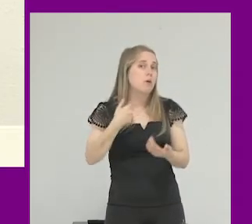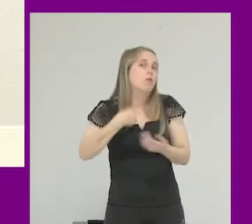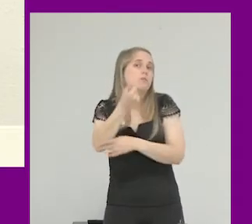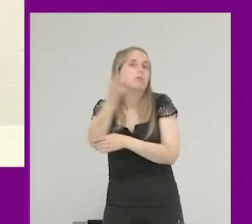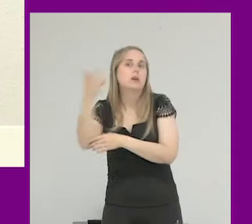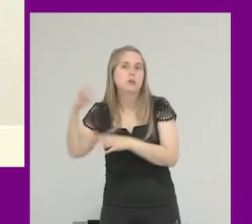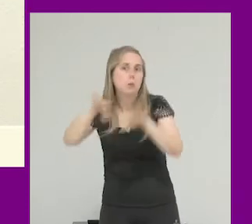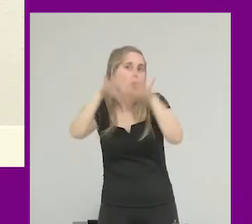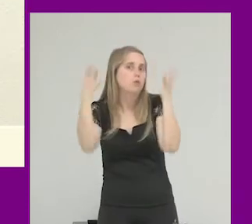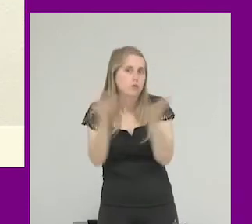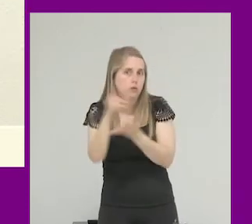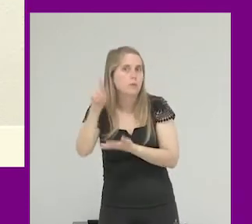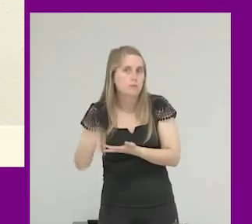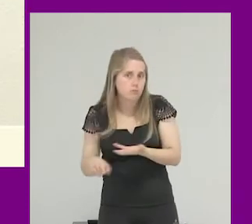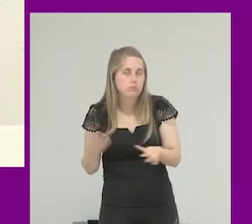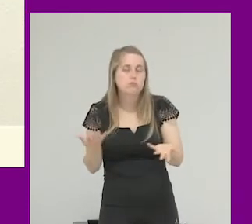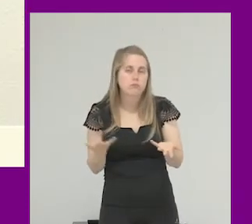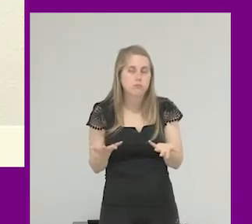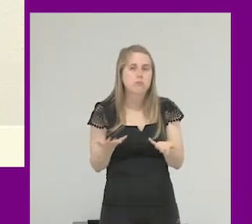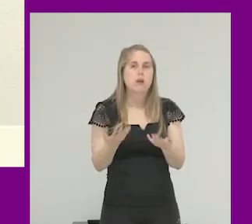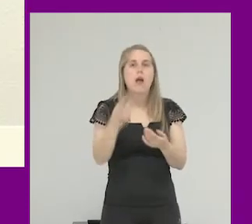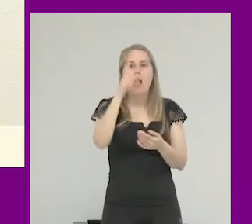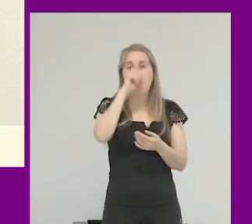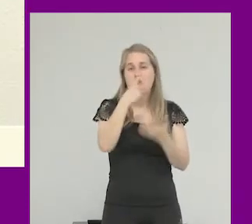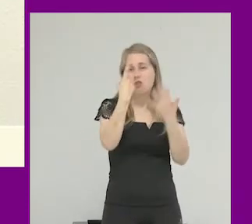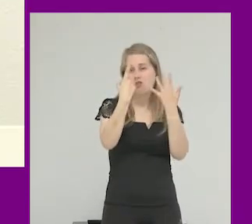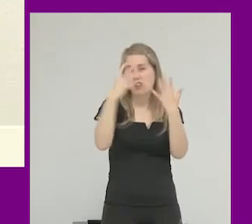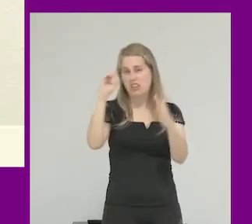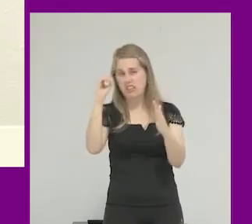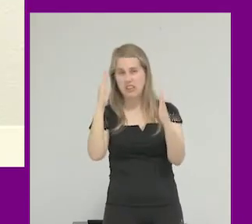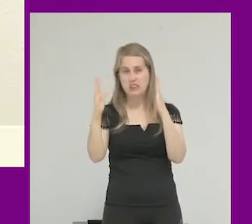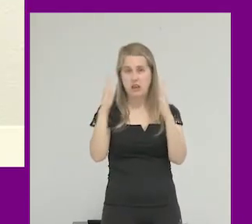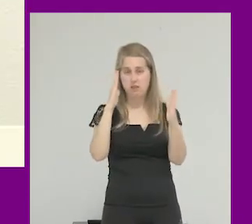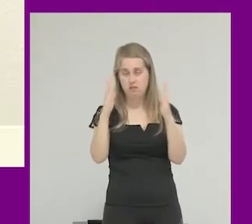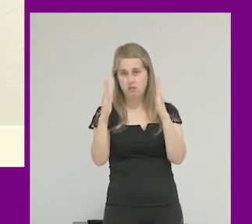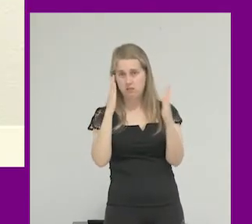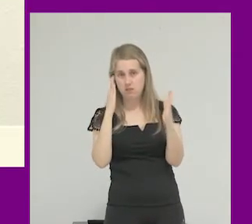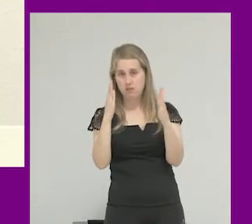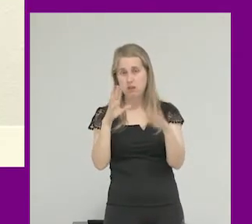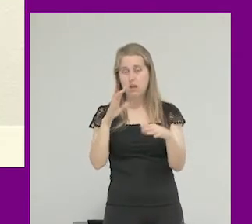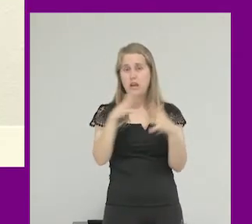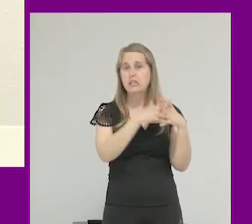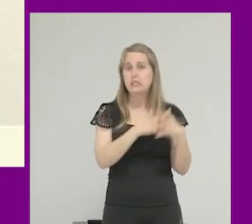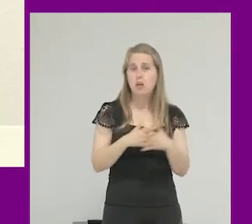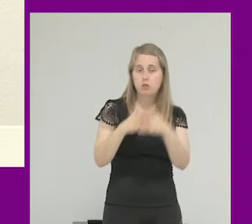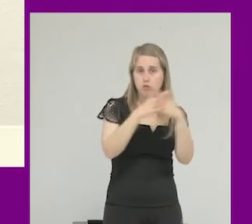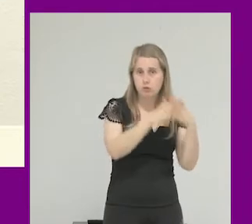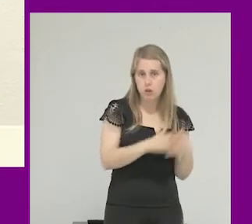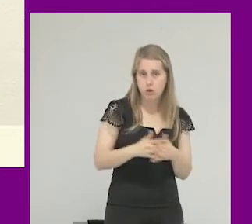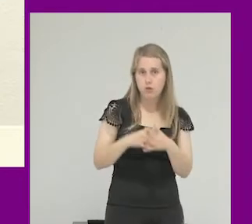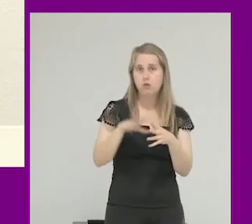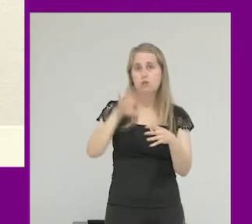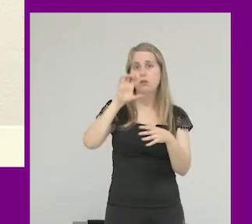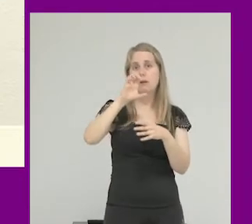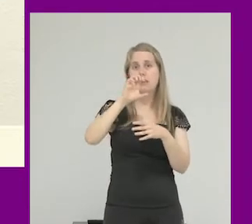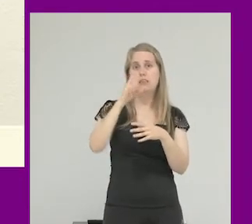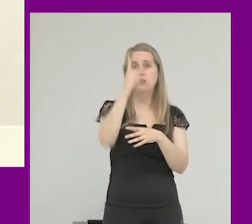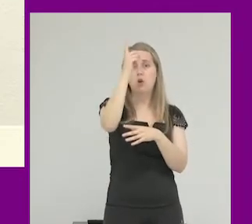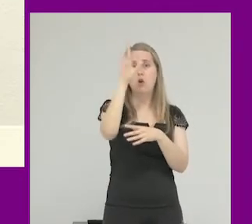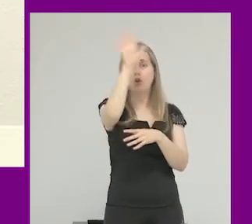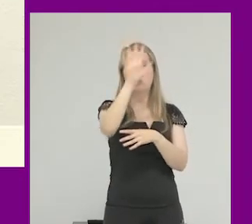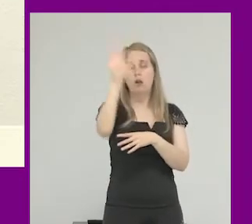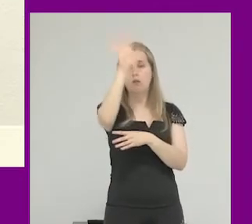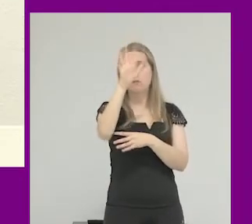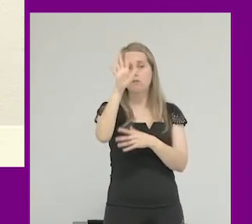resto del mundo prácticamente también, en los años 60, sobre todo en Estados Unidos y los países nórdicos, comienzan